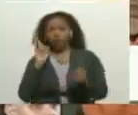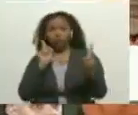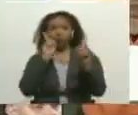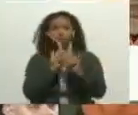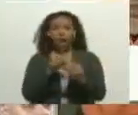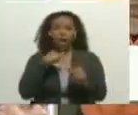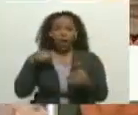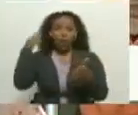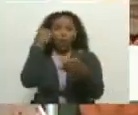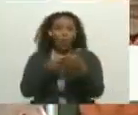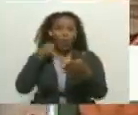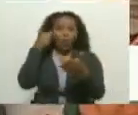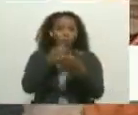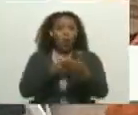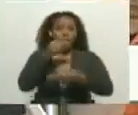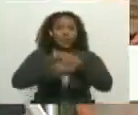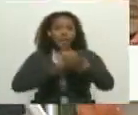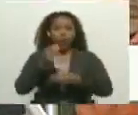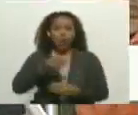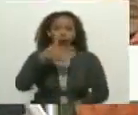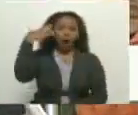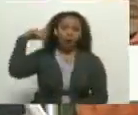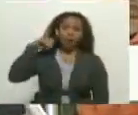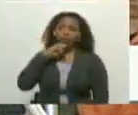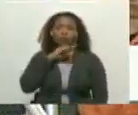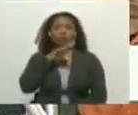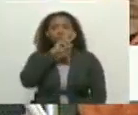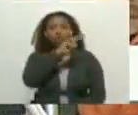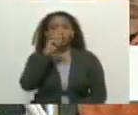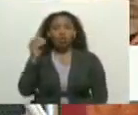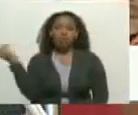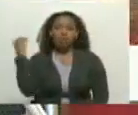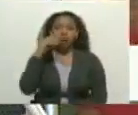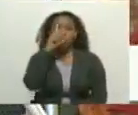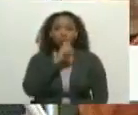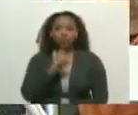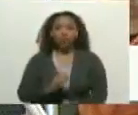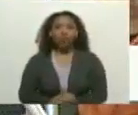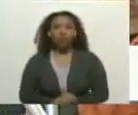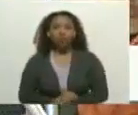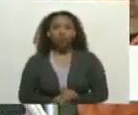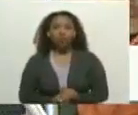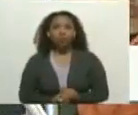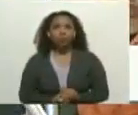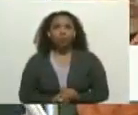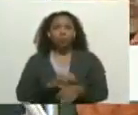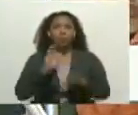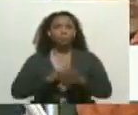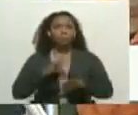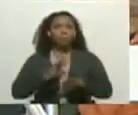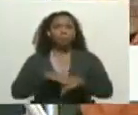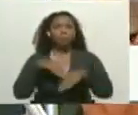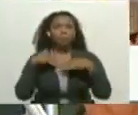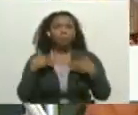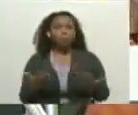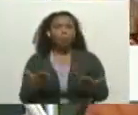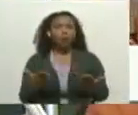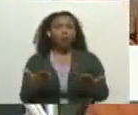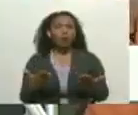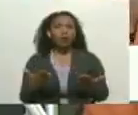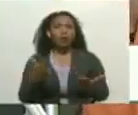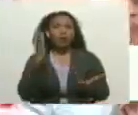luchas que dieron nuestros antepasados hace 200 y más años. Porque en aquel momento se